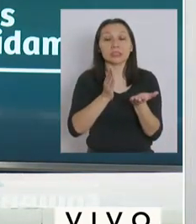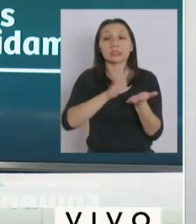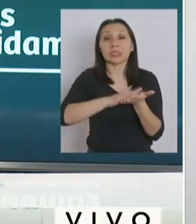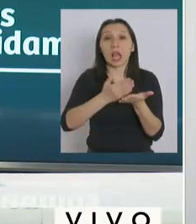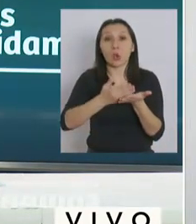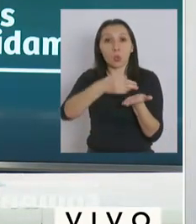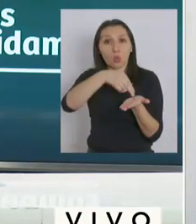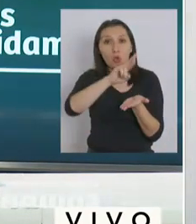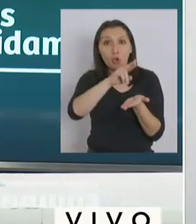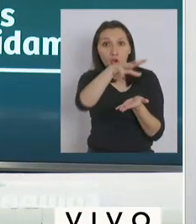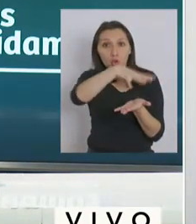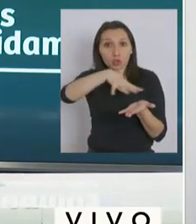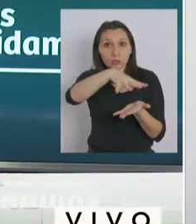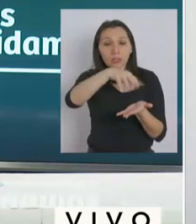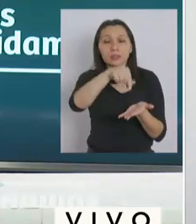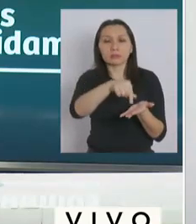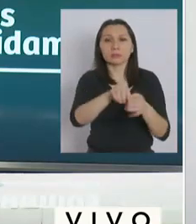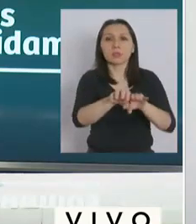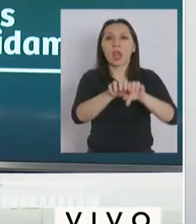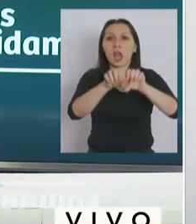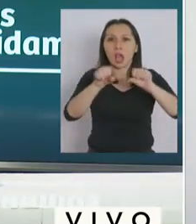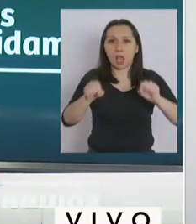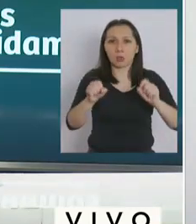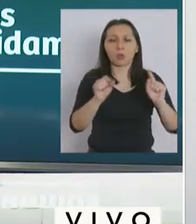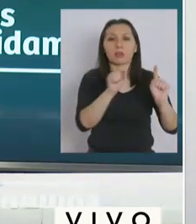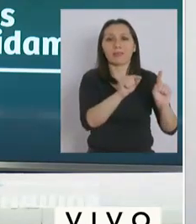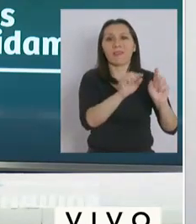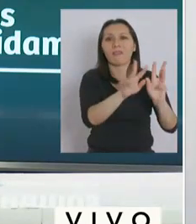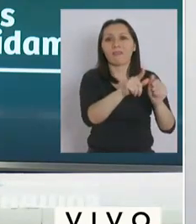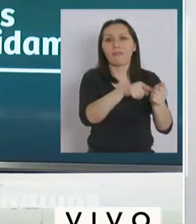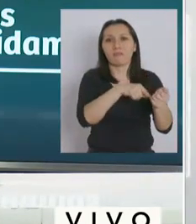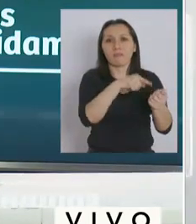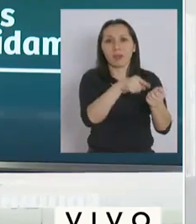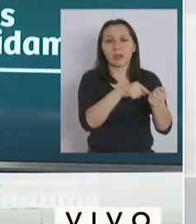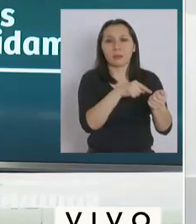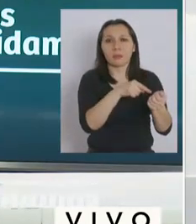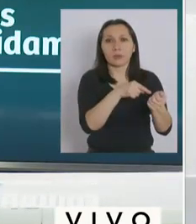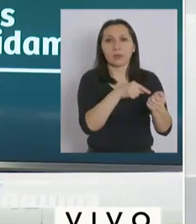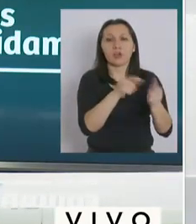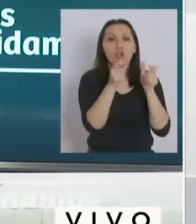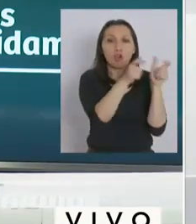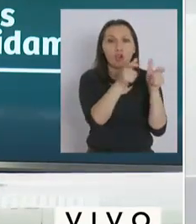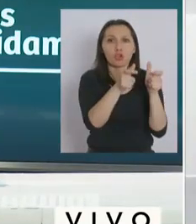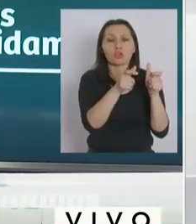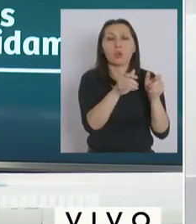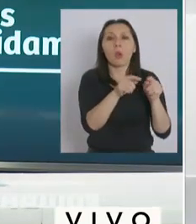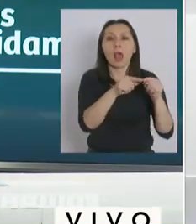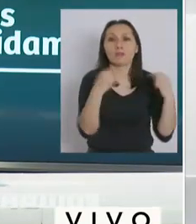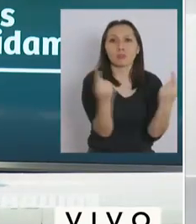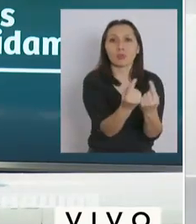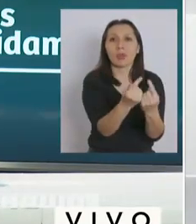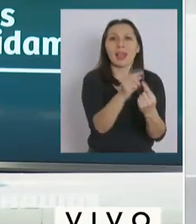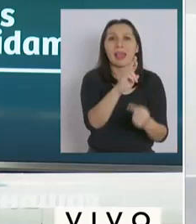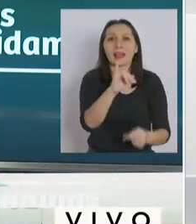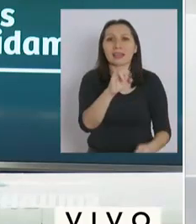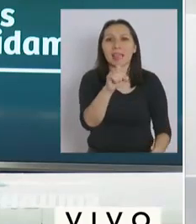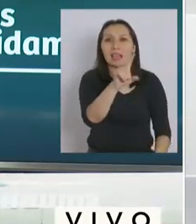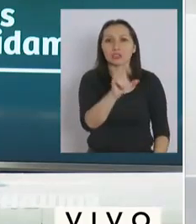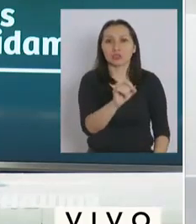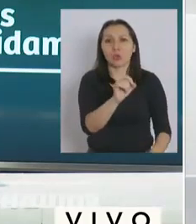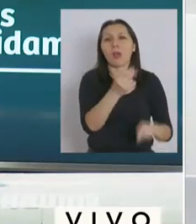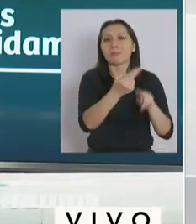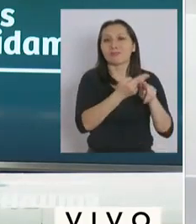Norte ha llegado a acuerdo con la familia controladora de espacio riesgo en los términos